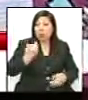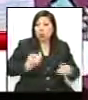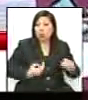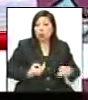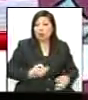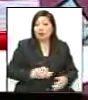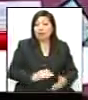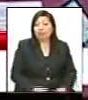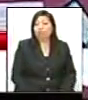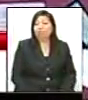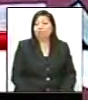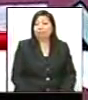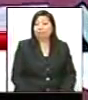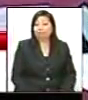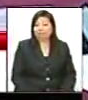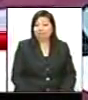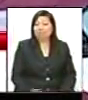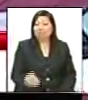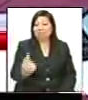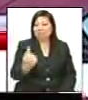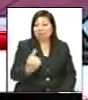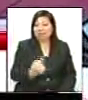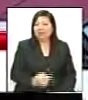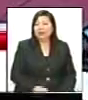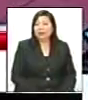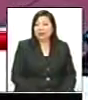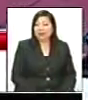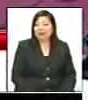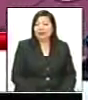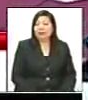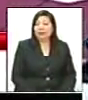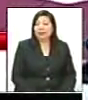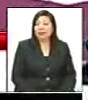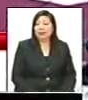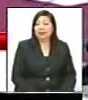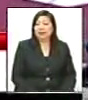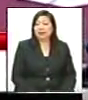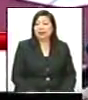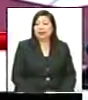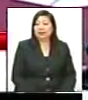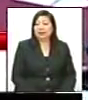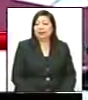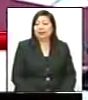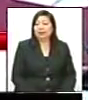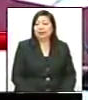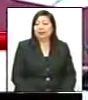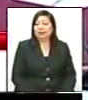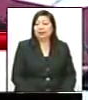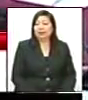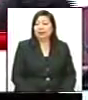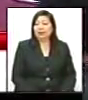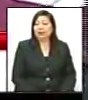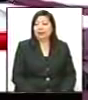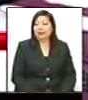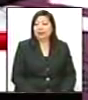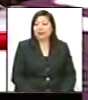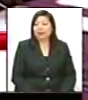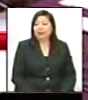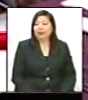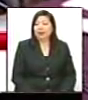fiscal de la Nación Pedro Chávarri, así como el presidente del Poder Judicial Víctor Roberto Prado Saldarriaga.